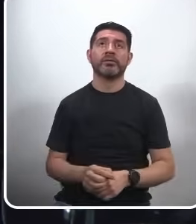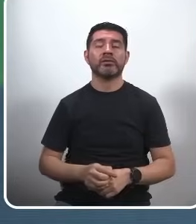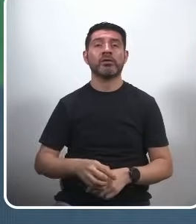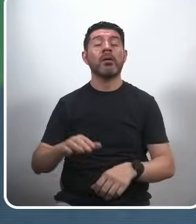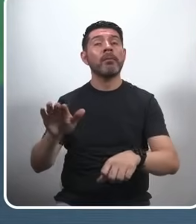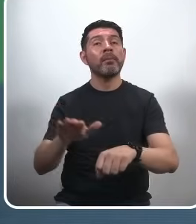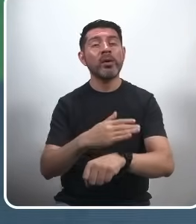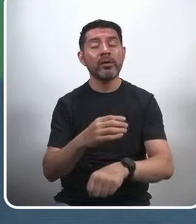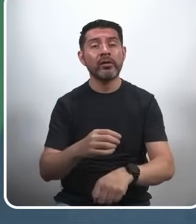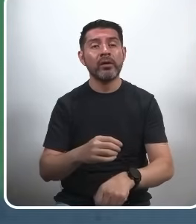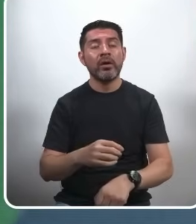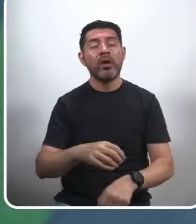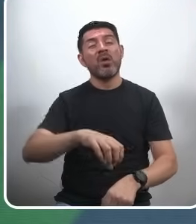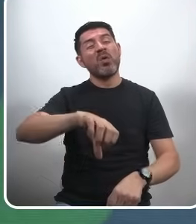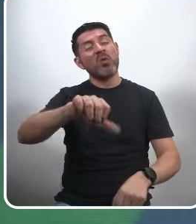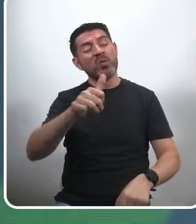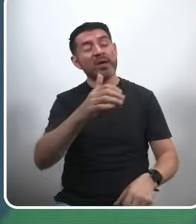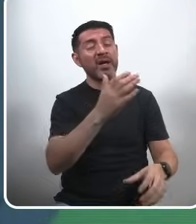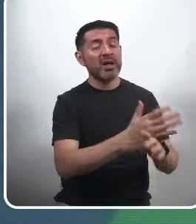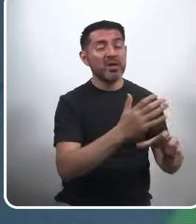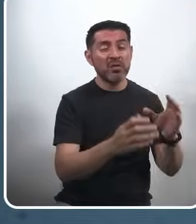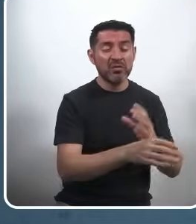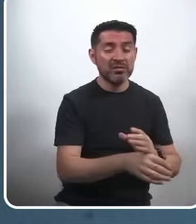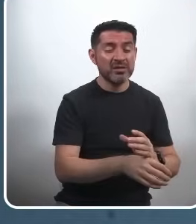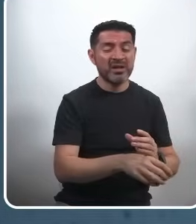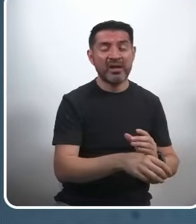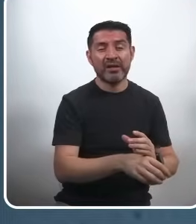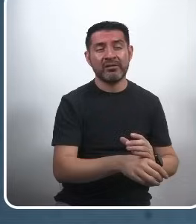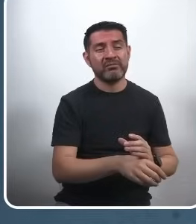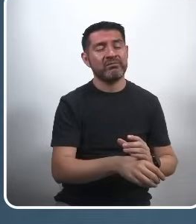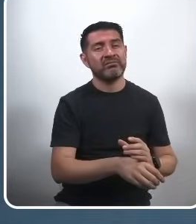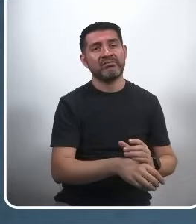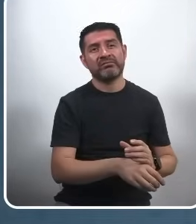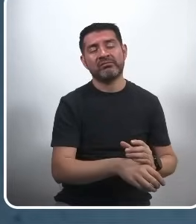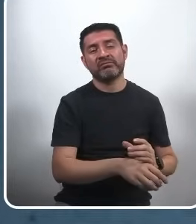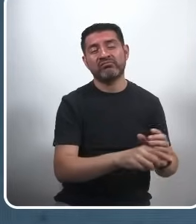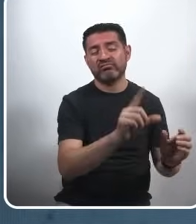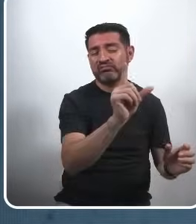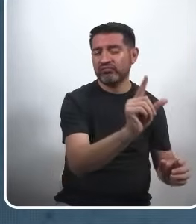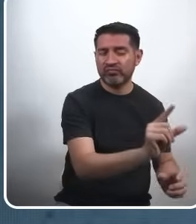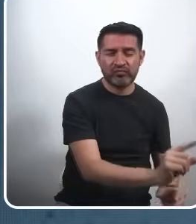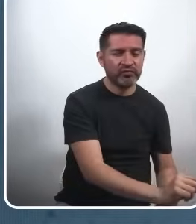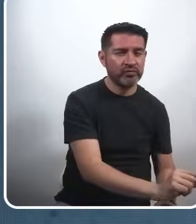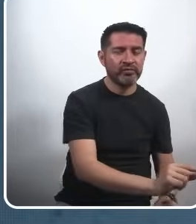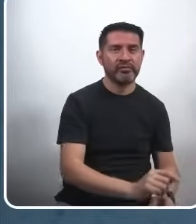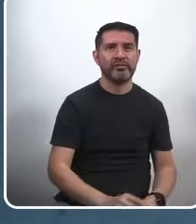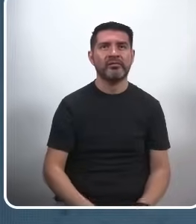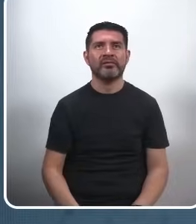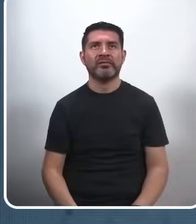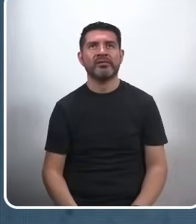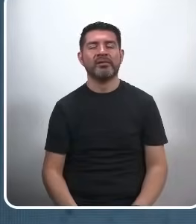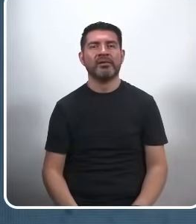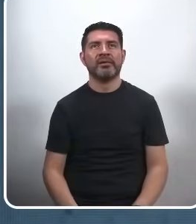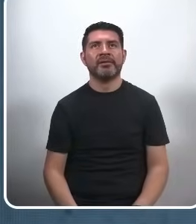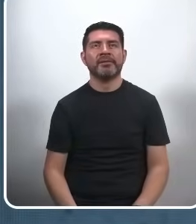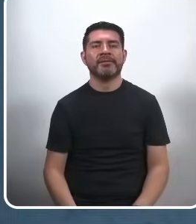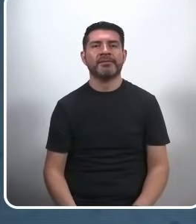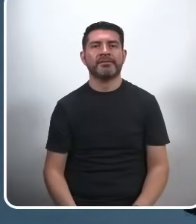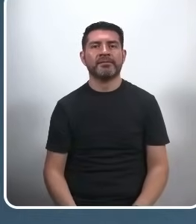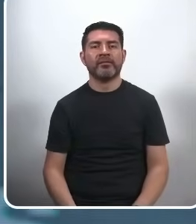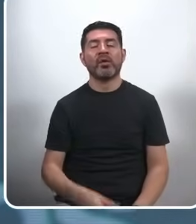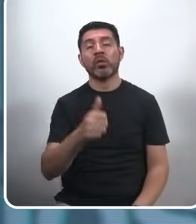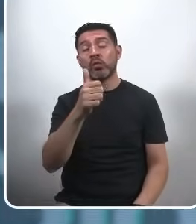por algo pasajero para gratificar mi paladar. ¿Tiene sentido esto